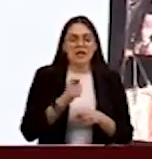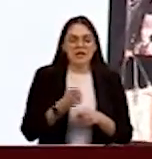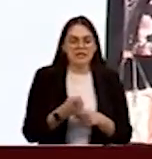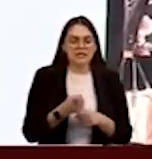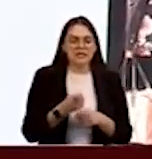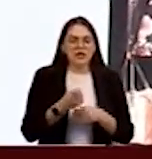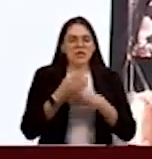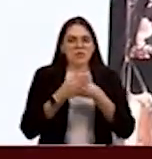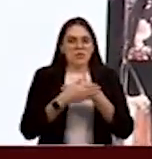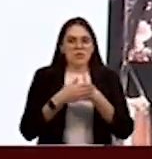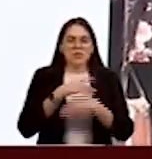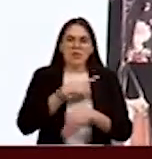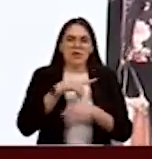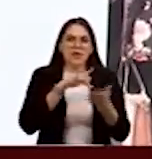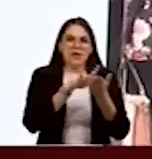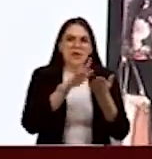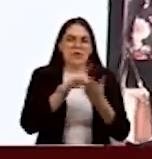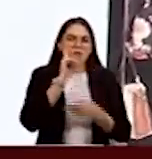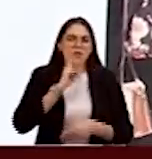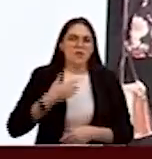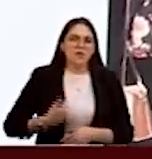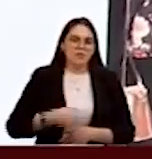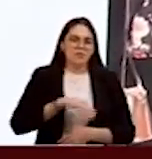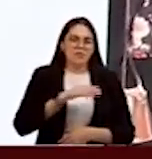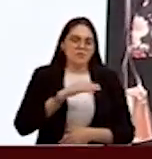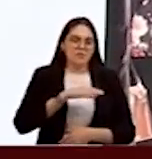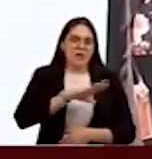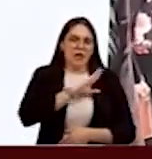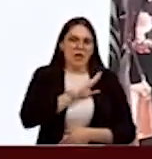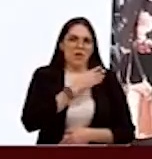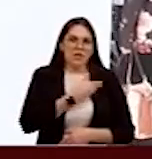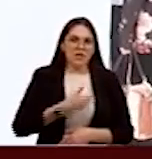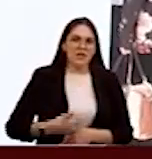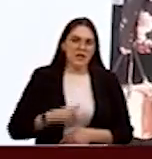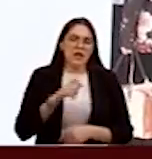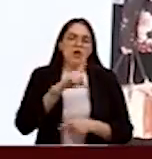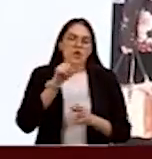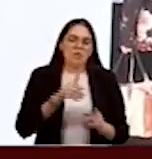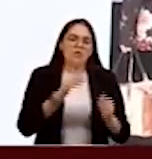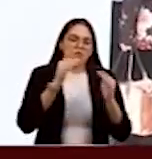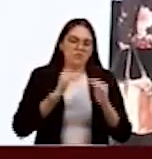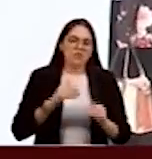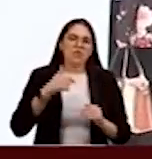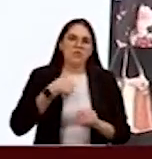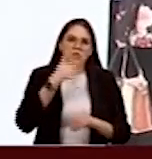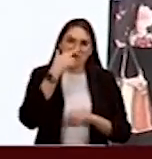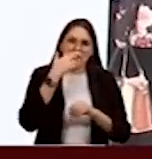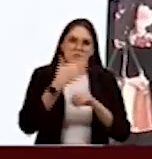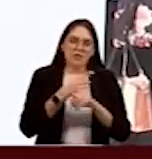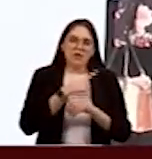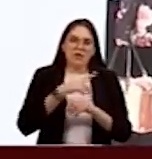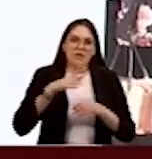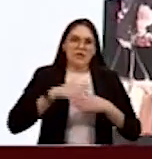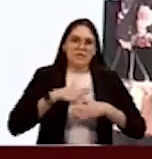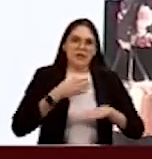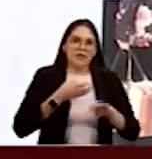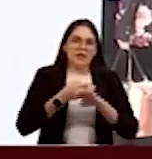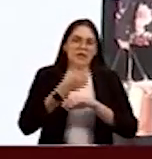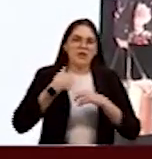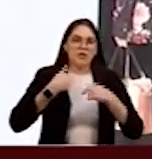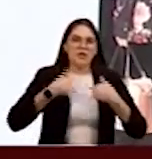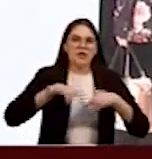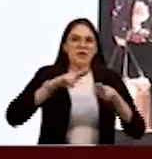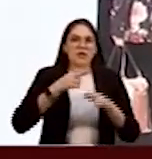lo general, en lo general. Ya en lo particular, pues lo que me toca es apoyar a mi Estado. Yo representaré en esta